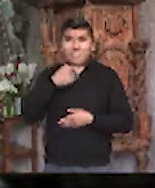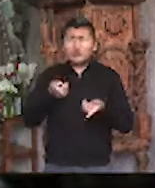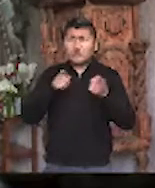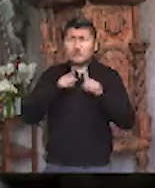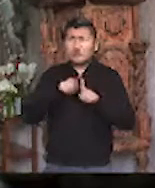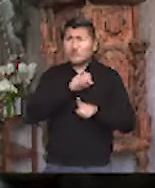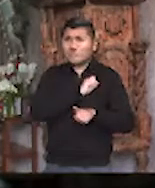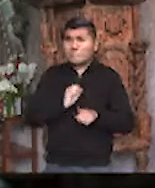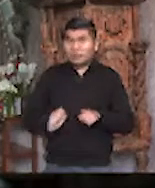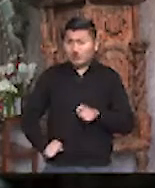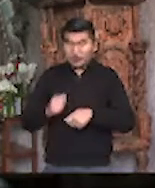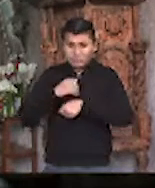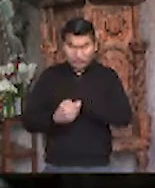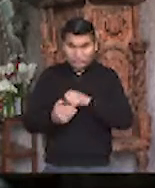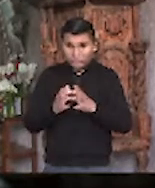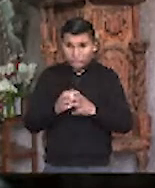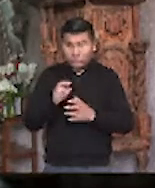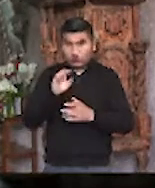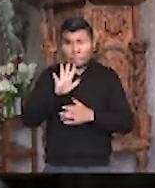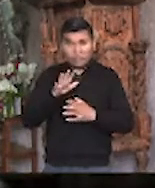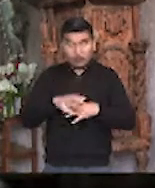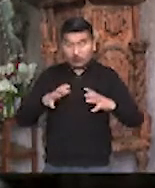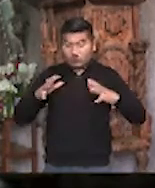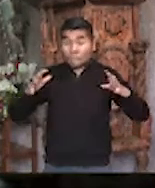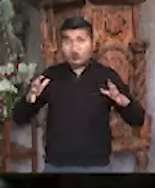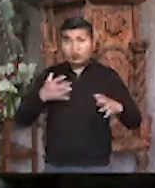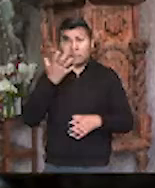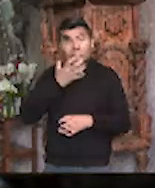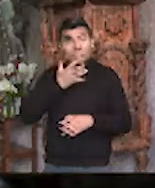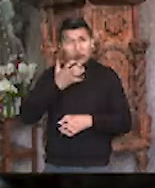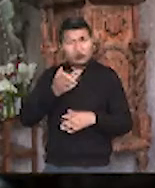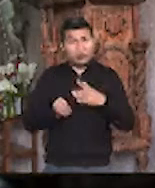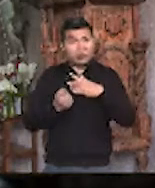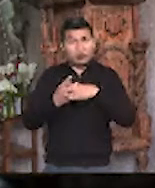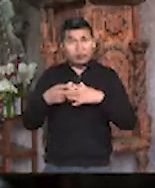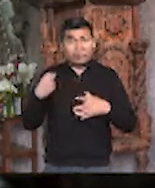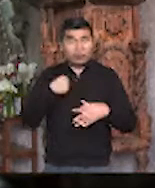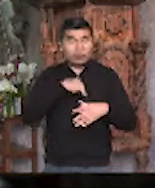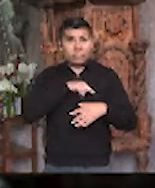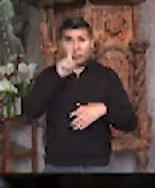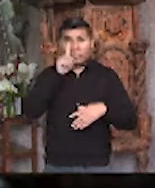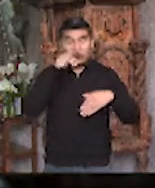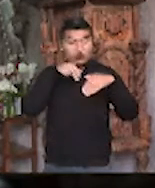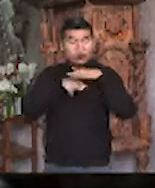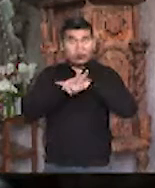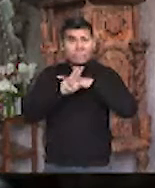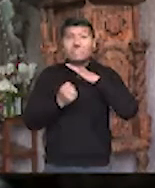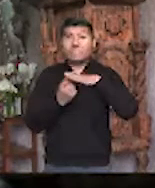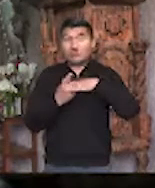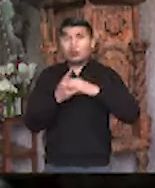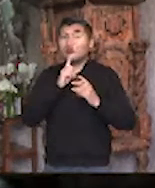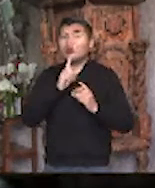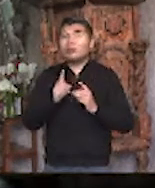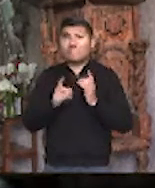señor multiplicaba los panes ha surgido de entre nosotros son profetas y es jesús